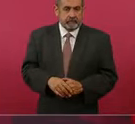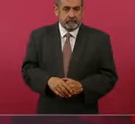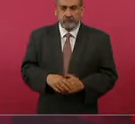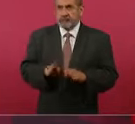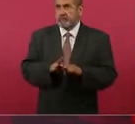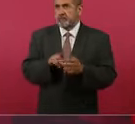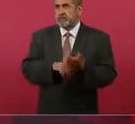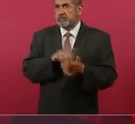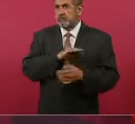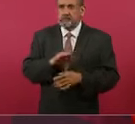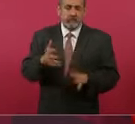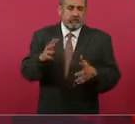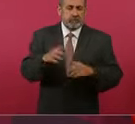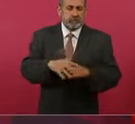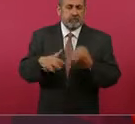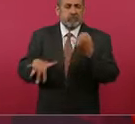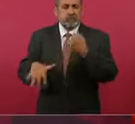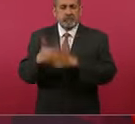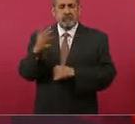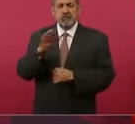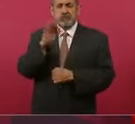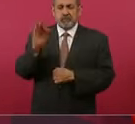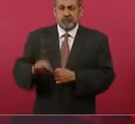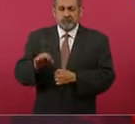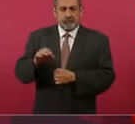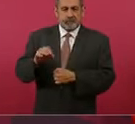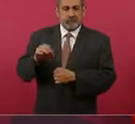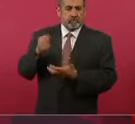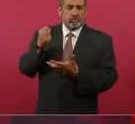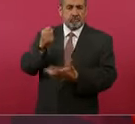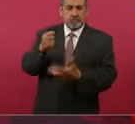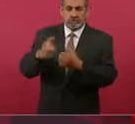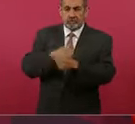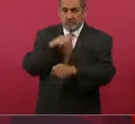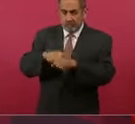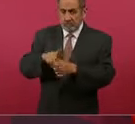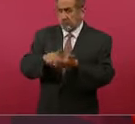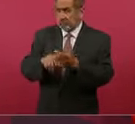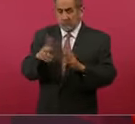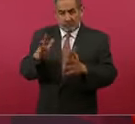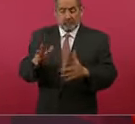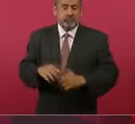Constituye como el 15% del presupuesto nacional.